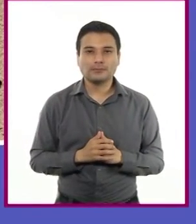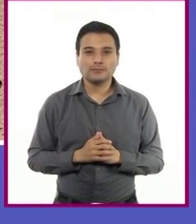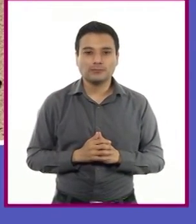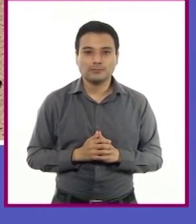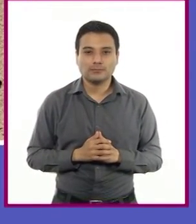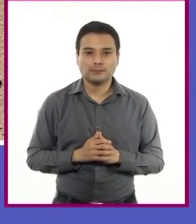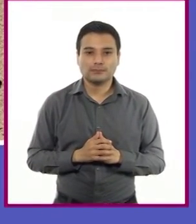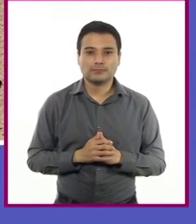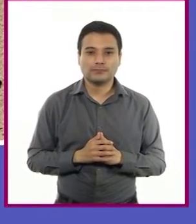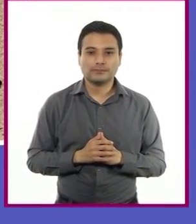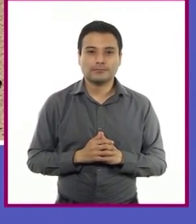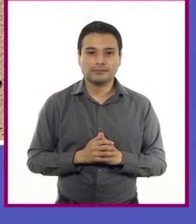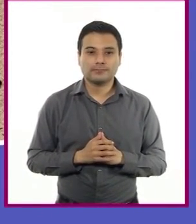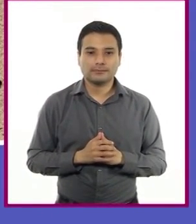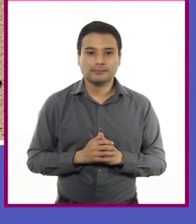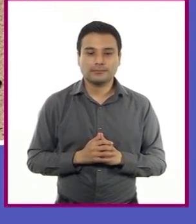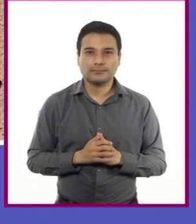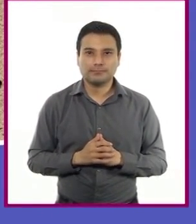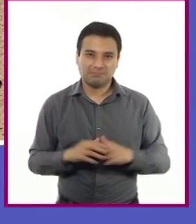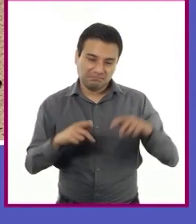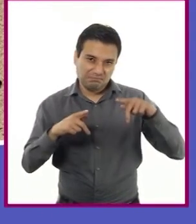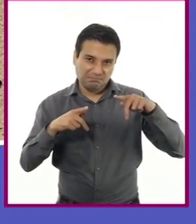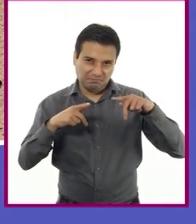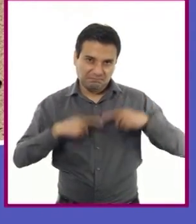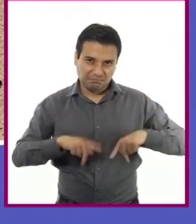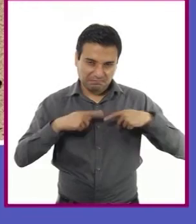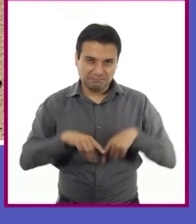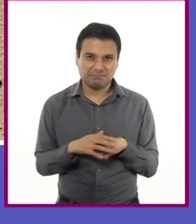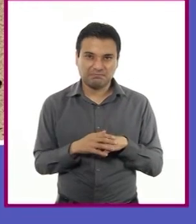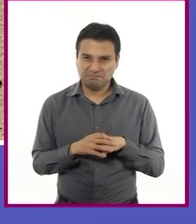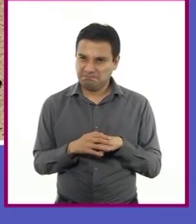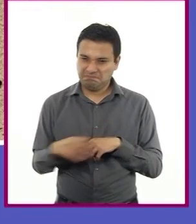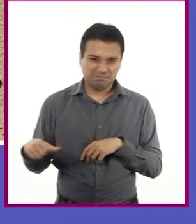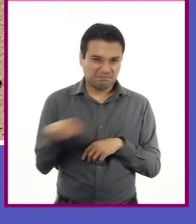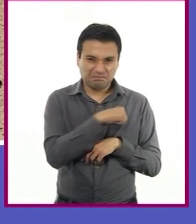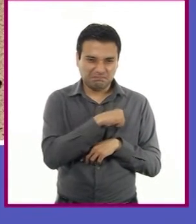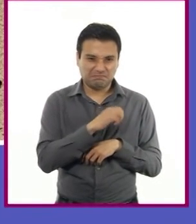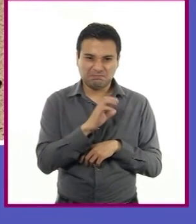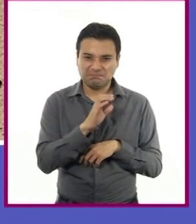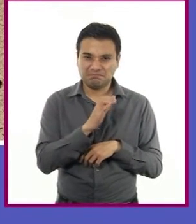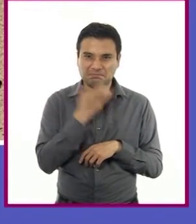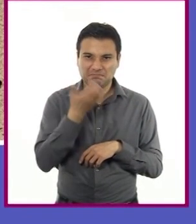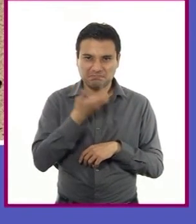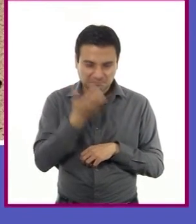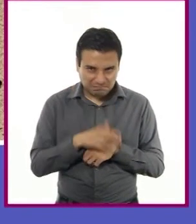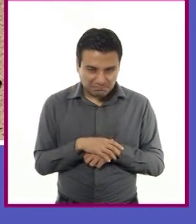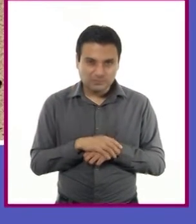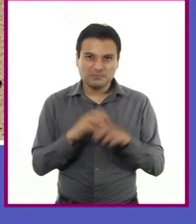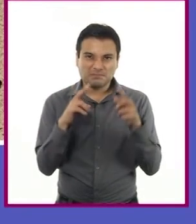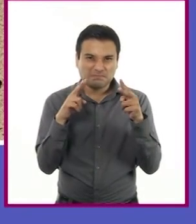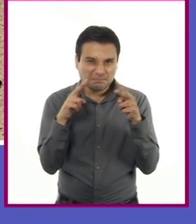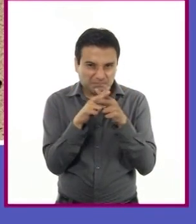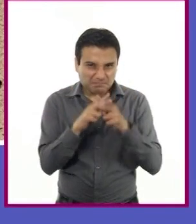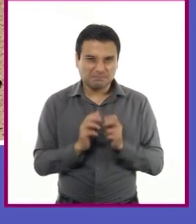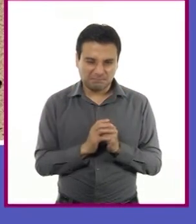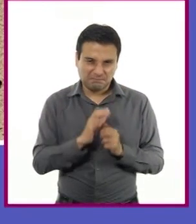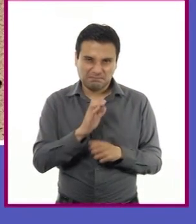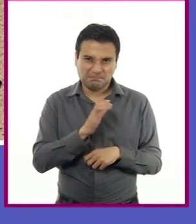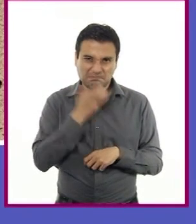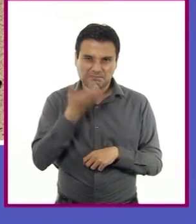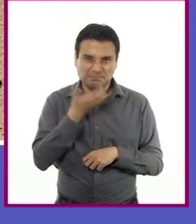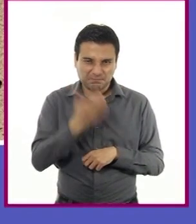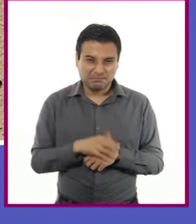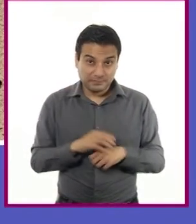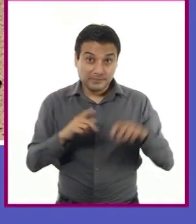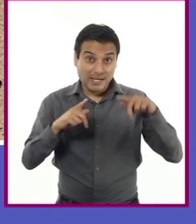Sujetos a los impulsos de un egoísmo sin trabas, sumidos en áspera e inevitable contienda, los personajes de la